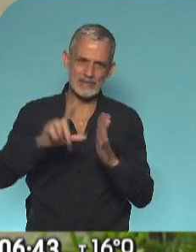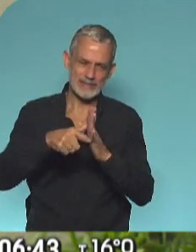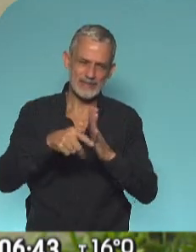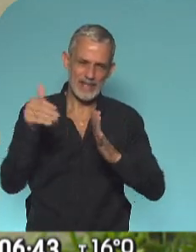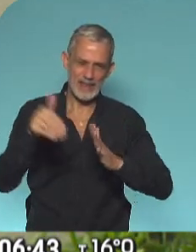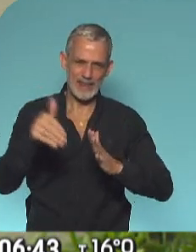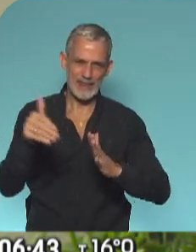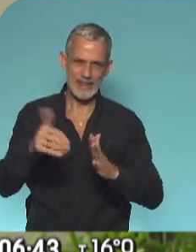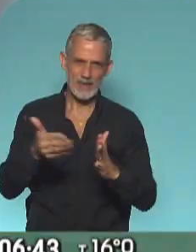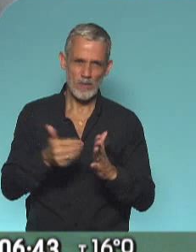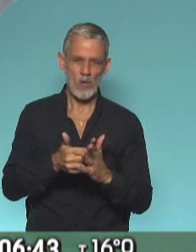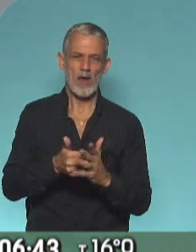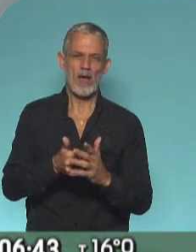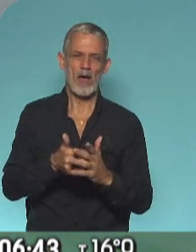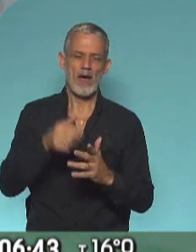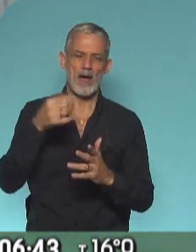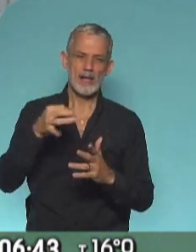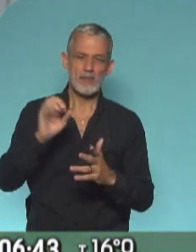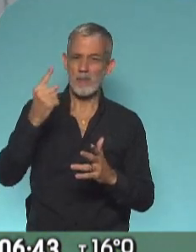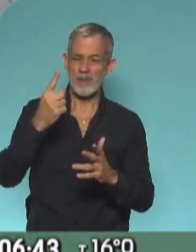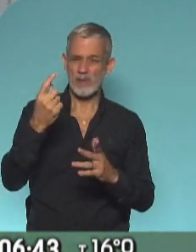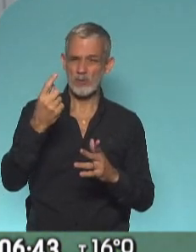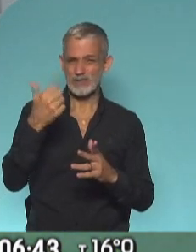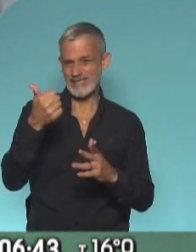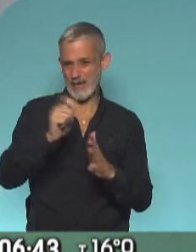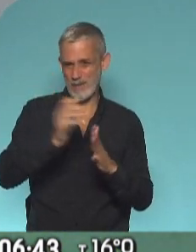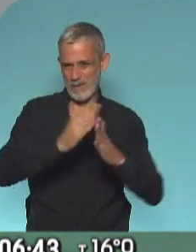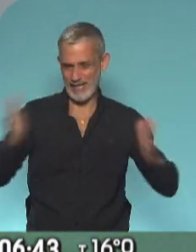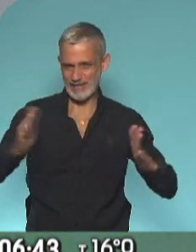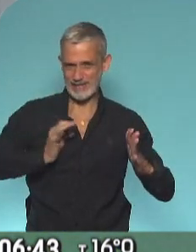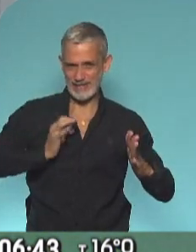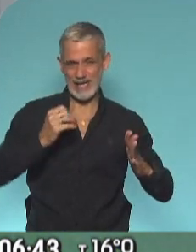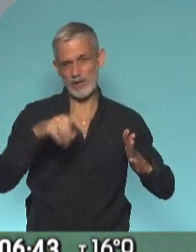nos manteníamos bien adentro del primer semestre de 2021.